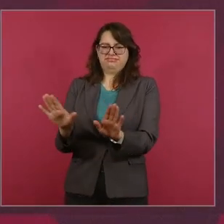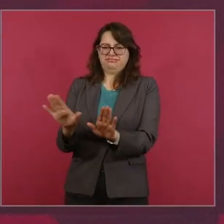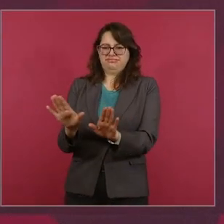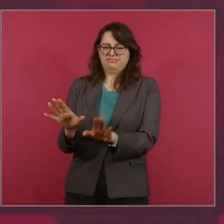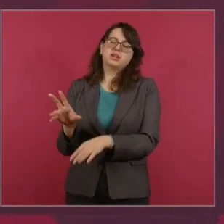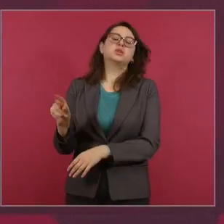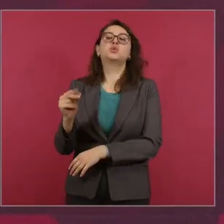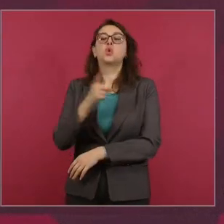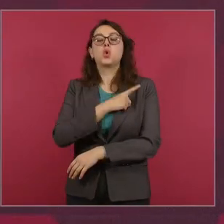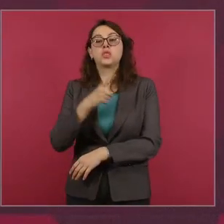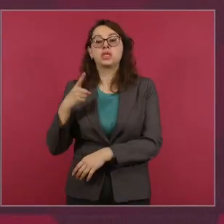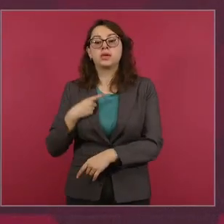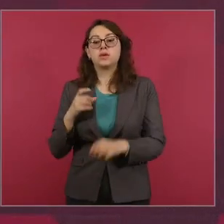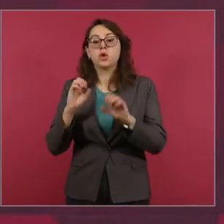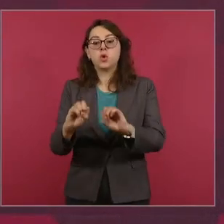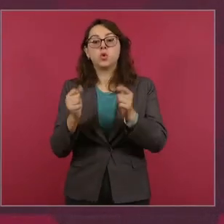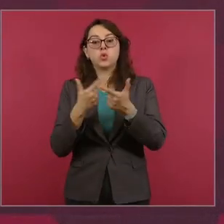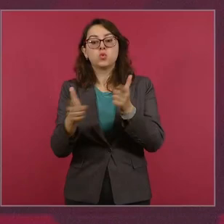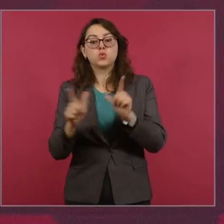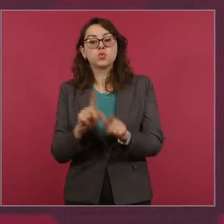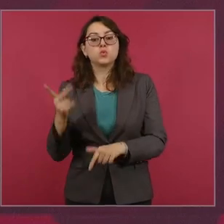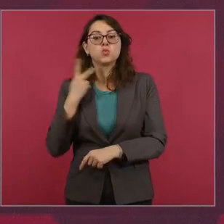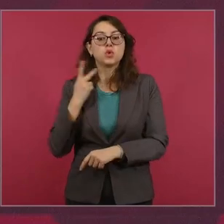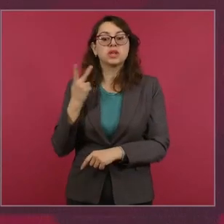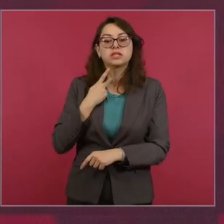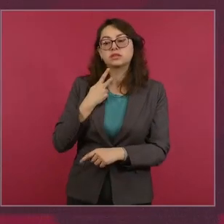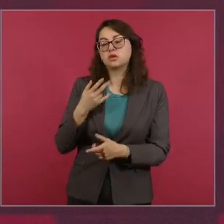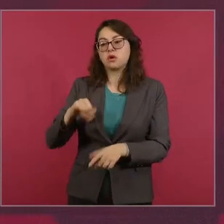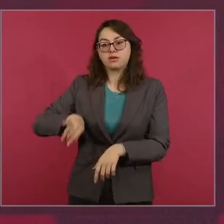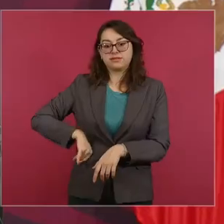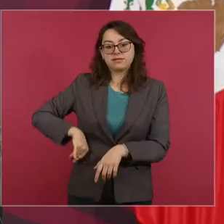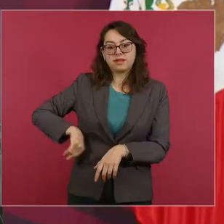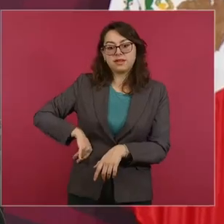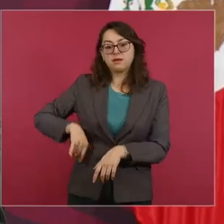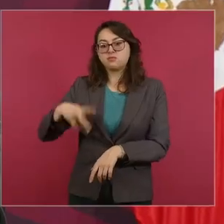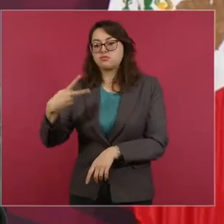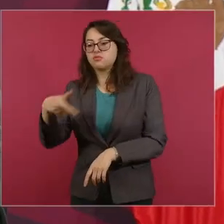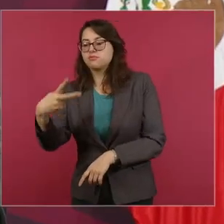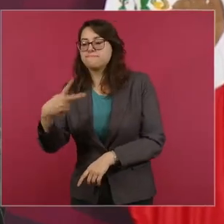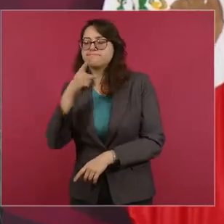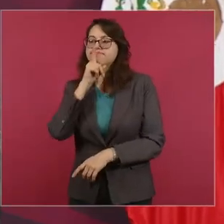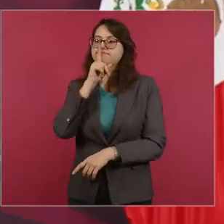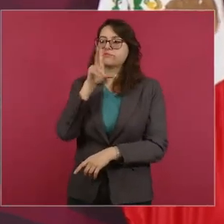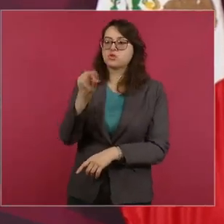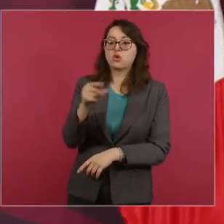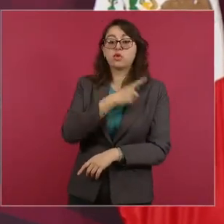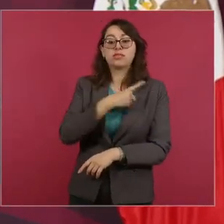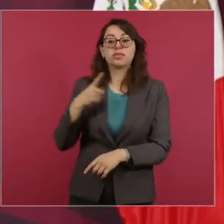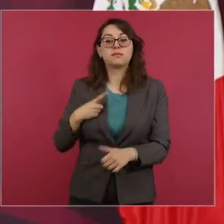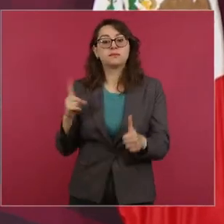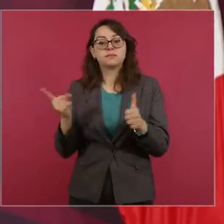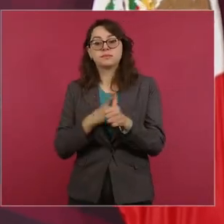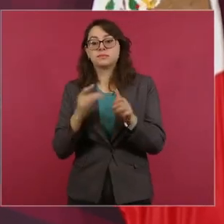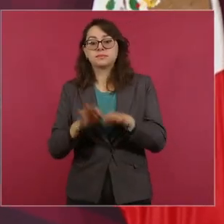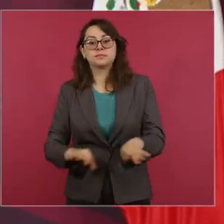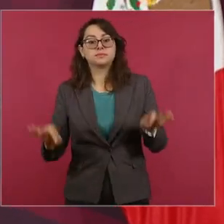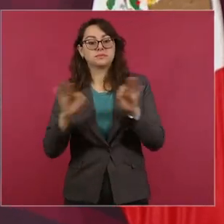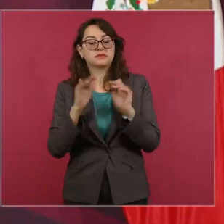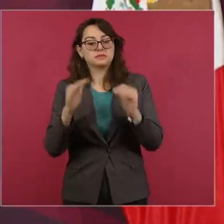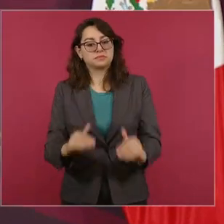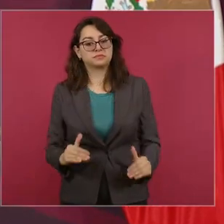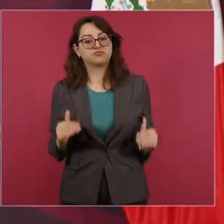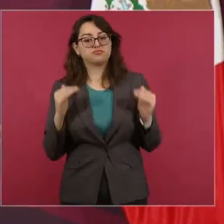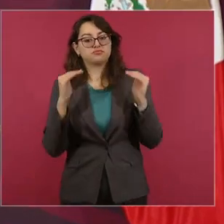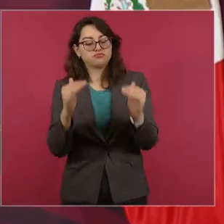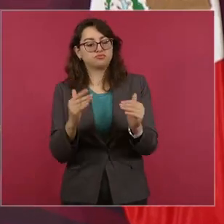o el interés partidista, sino que haya un interés superior. Primero el pueblo,